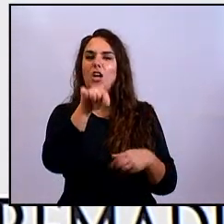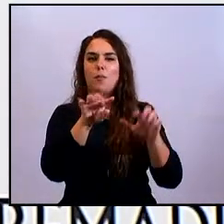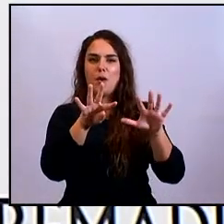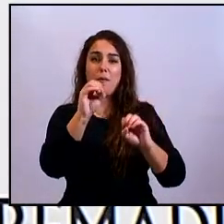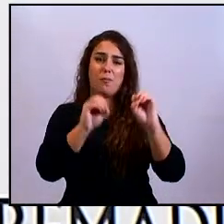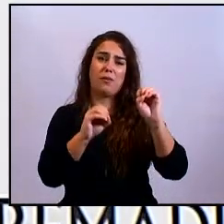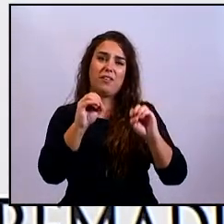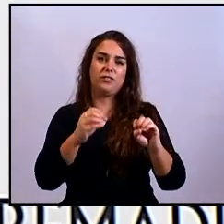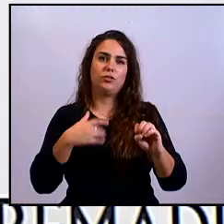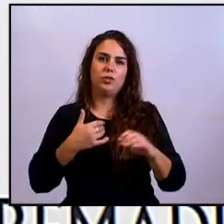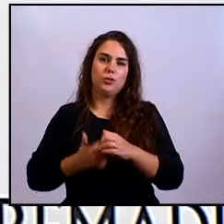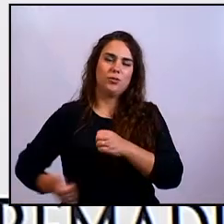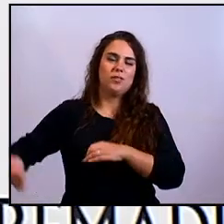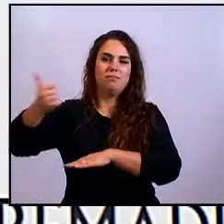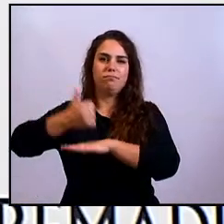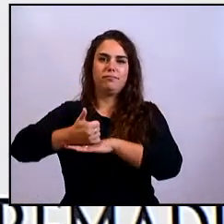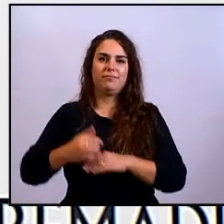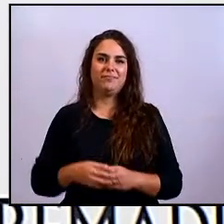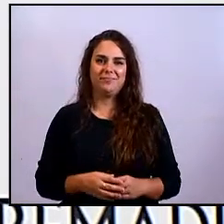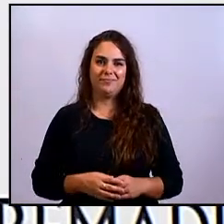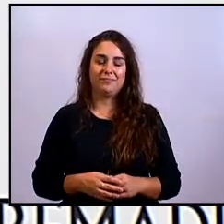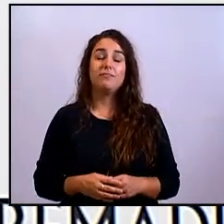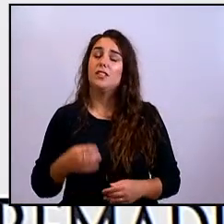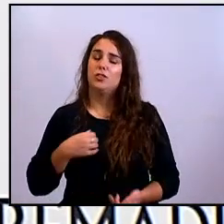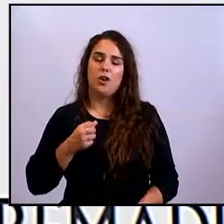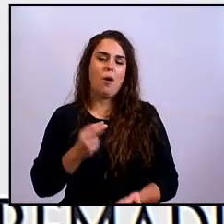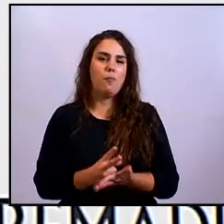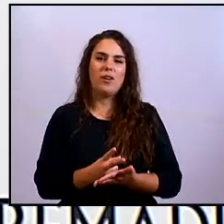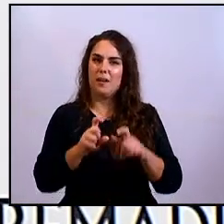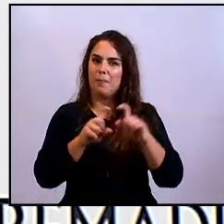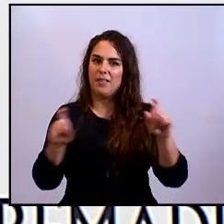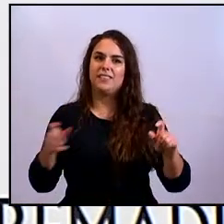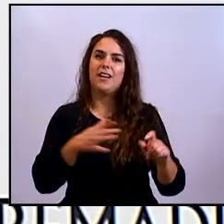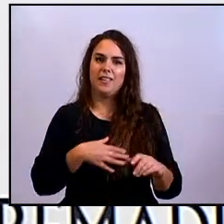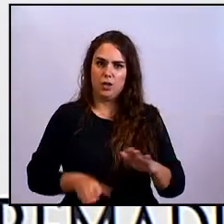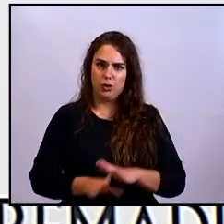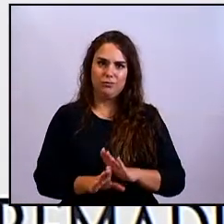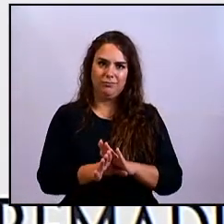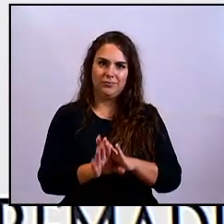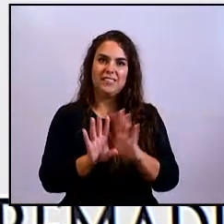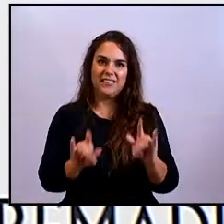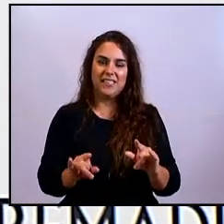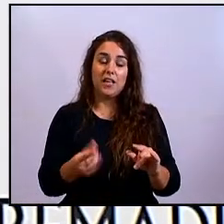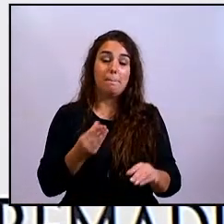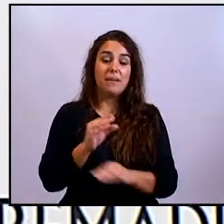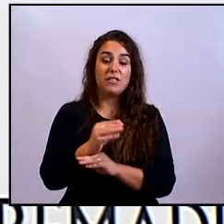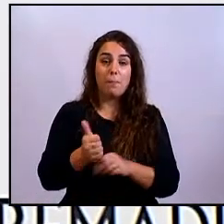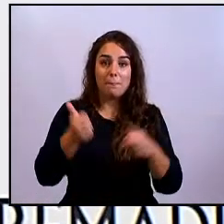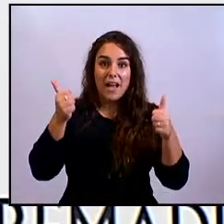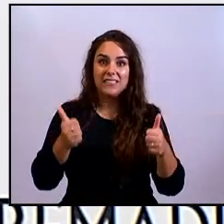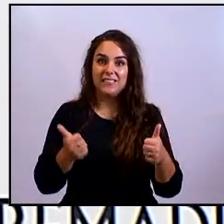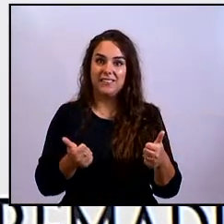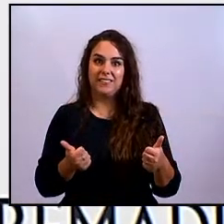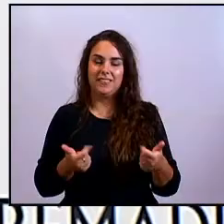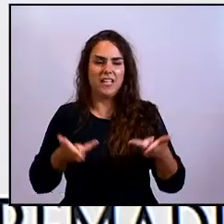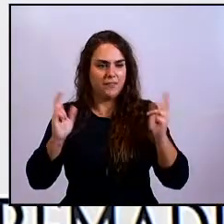15,9%. Nosotros vamos a seguir apostando por las empresas y lo vamos a hacer con más inversión, con más libertad y con